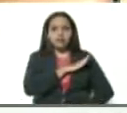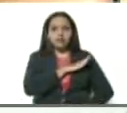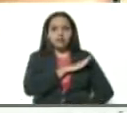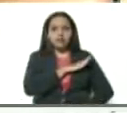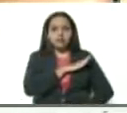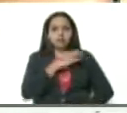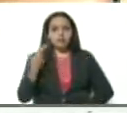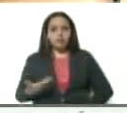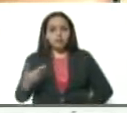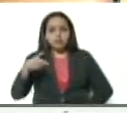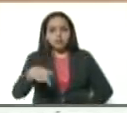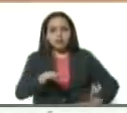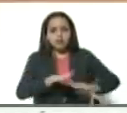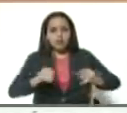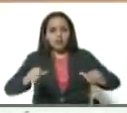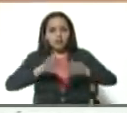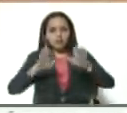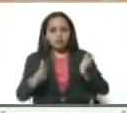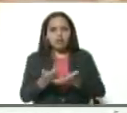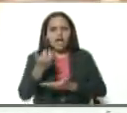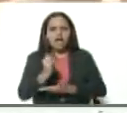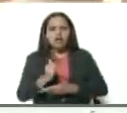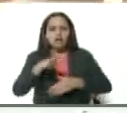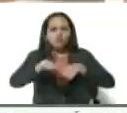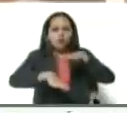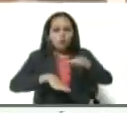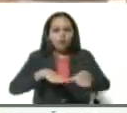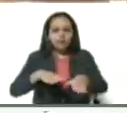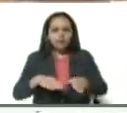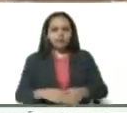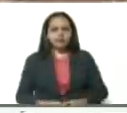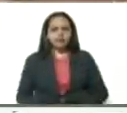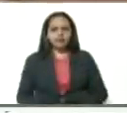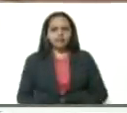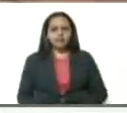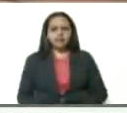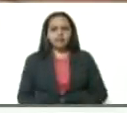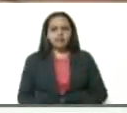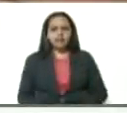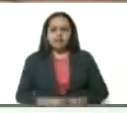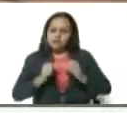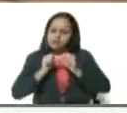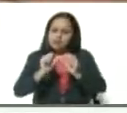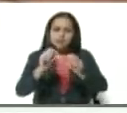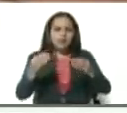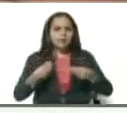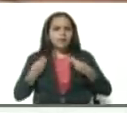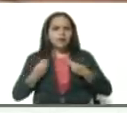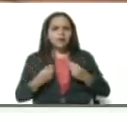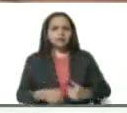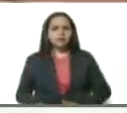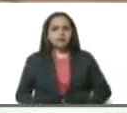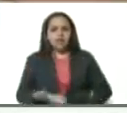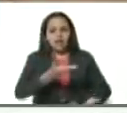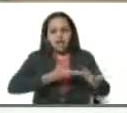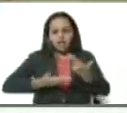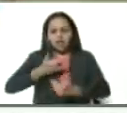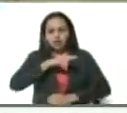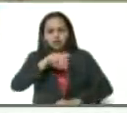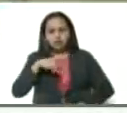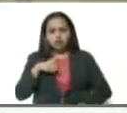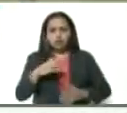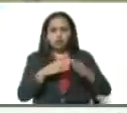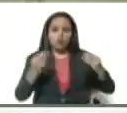mundo, en esta tierra, deja una huella y sigue viva entre nosotros, siguen vivos